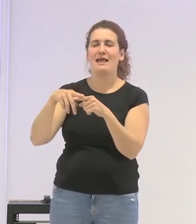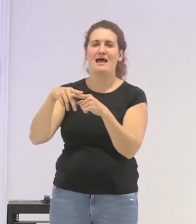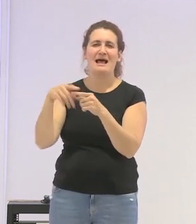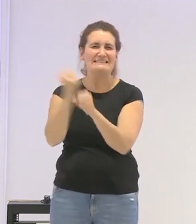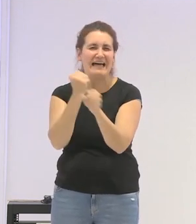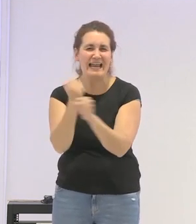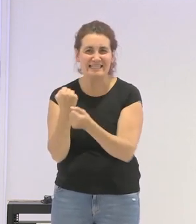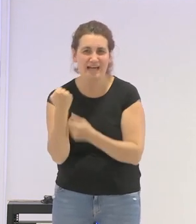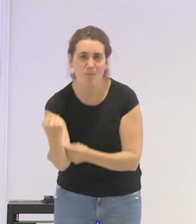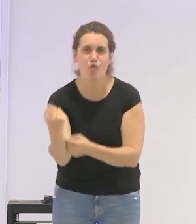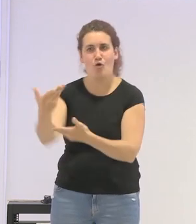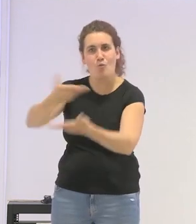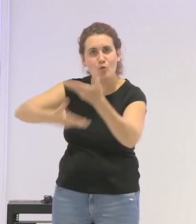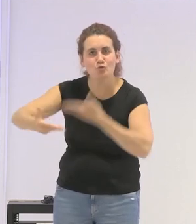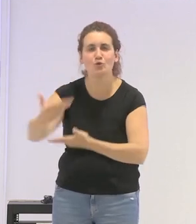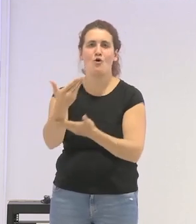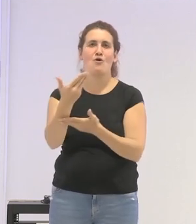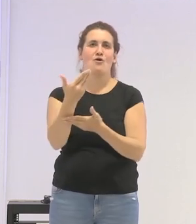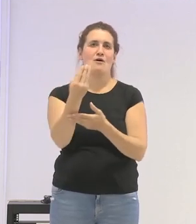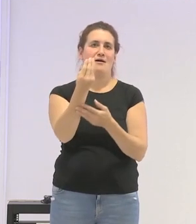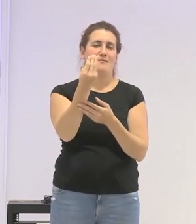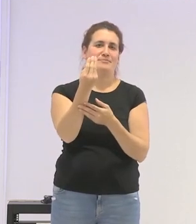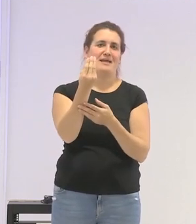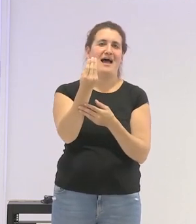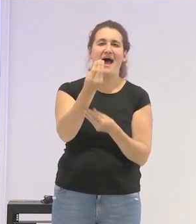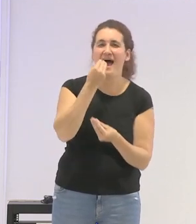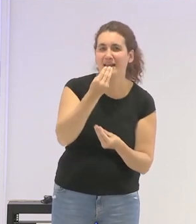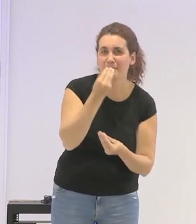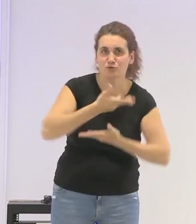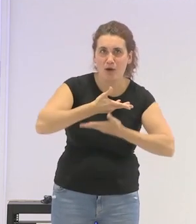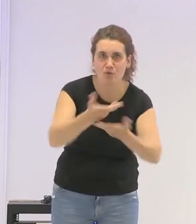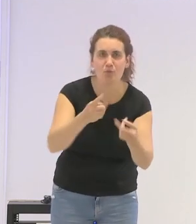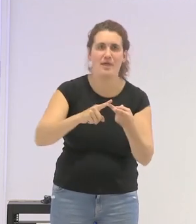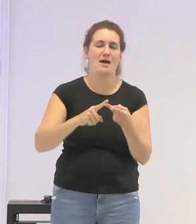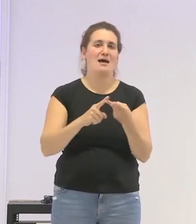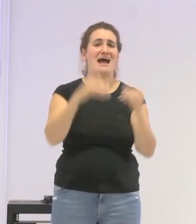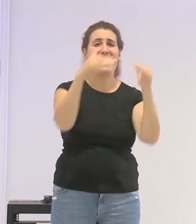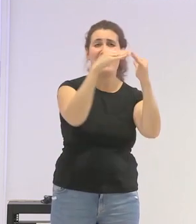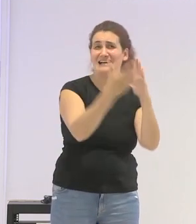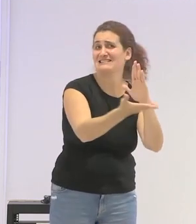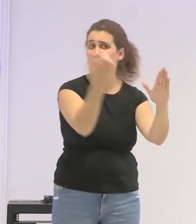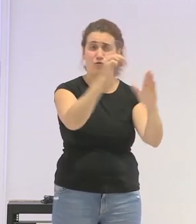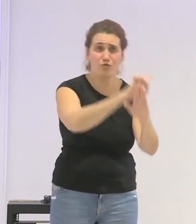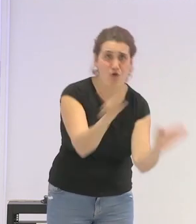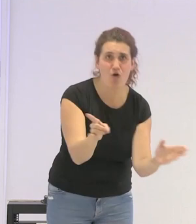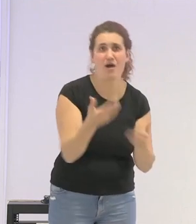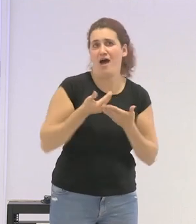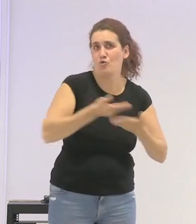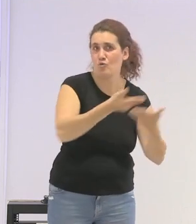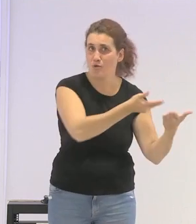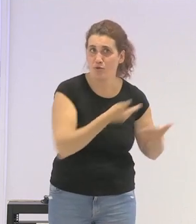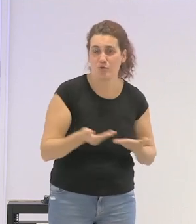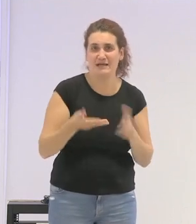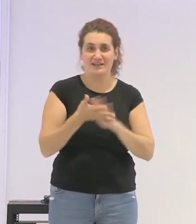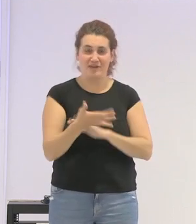los bancos de alimento, pues parar desahucios, cualquier tipo de trabajo, además, como de que por un lado engancha